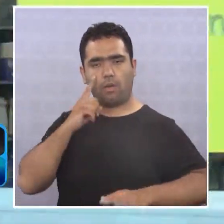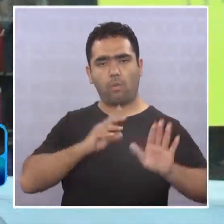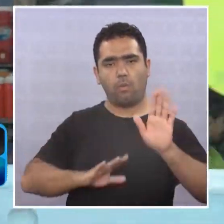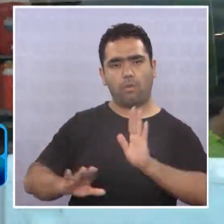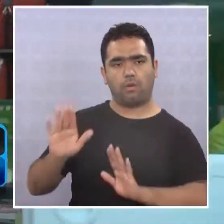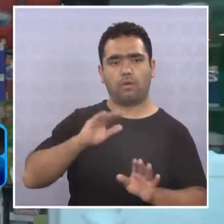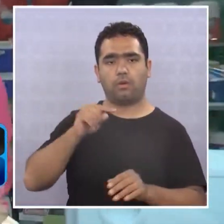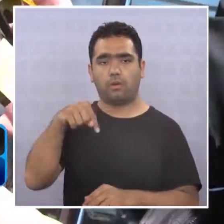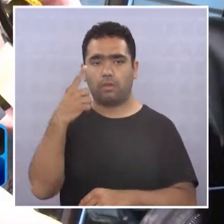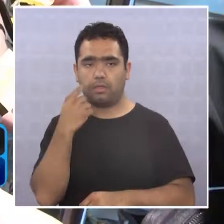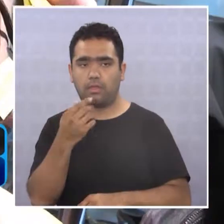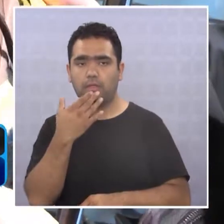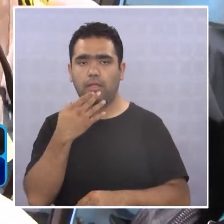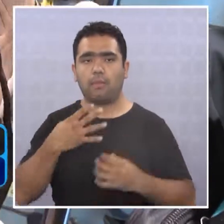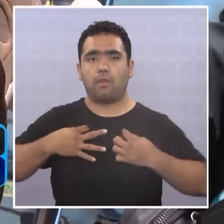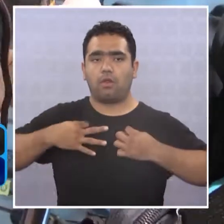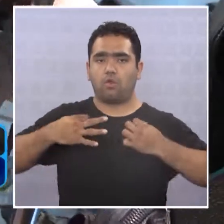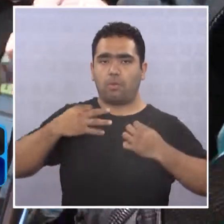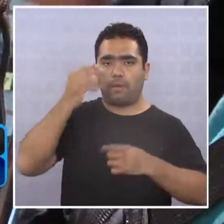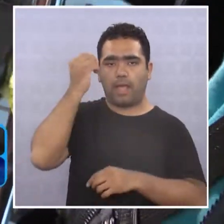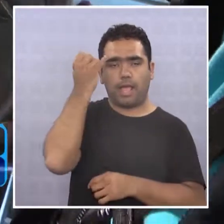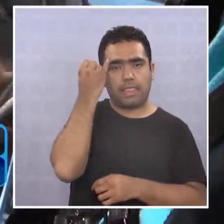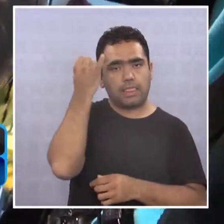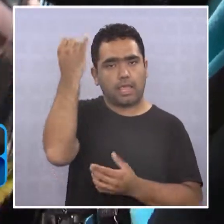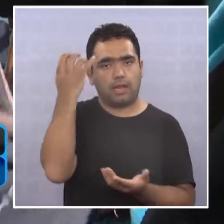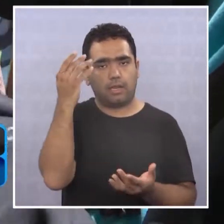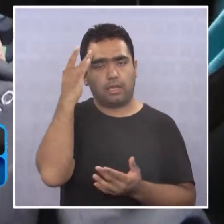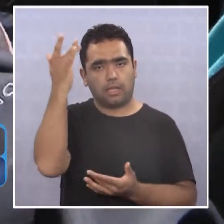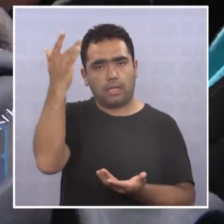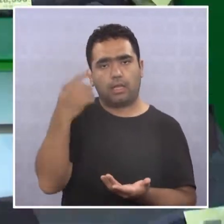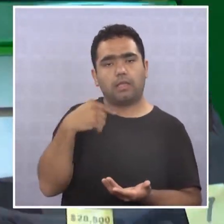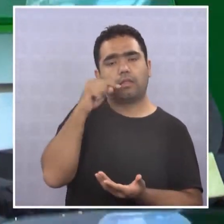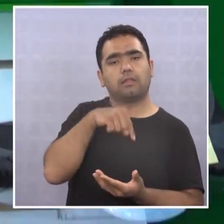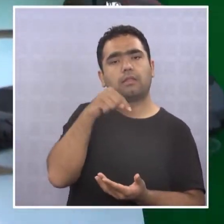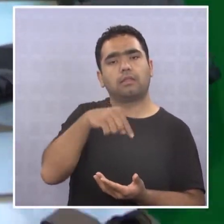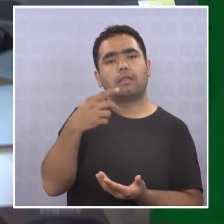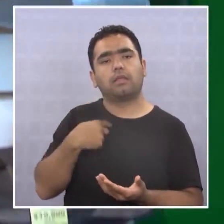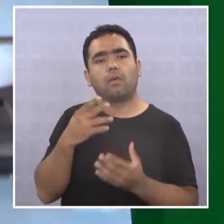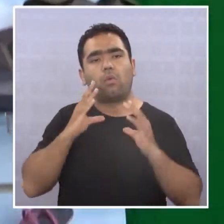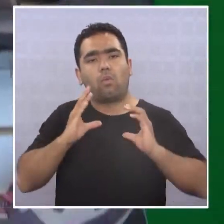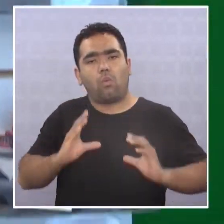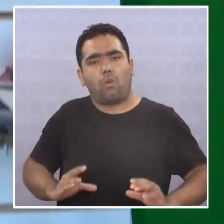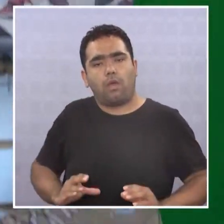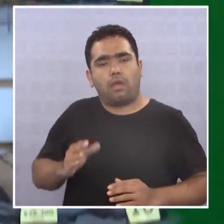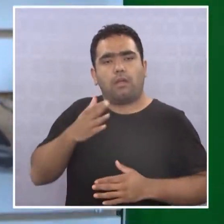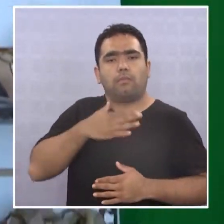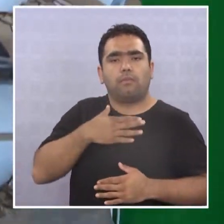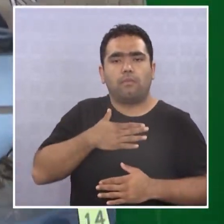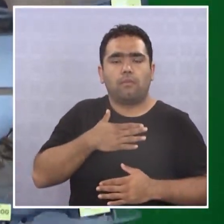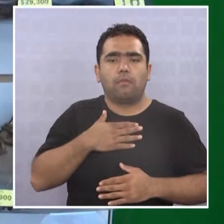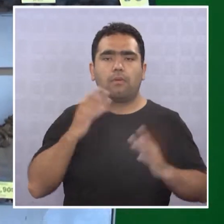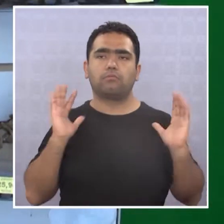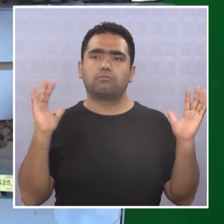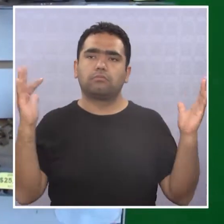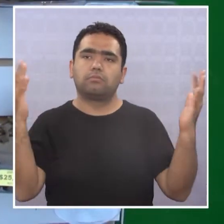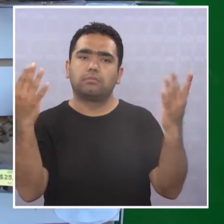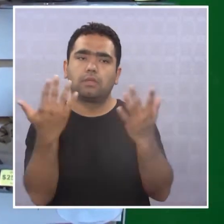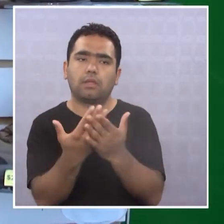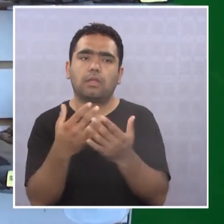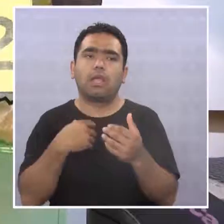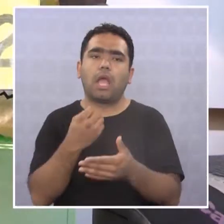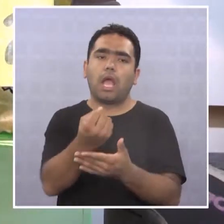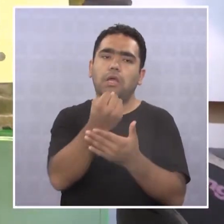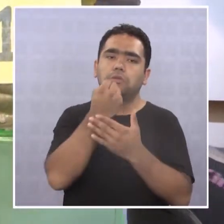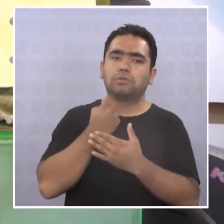por hoy la denominada ropa inteligente se adecua a la temperatura del cuerpo y del ambiente protege de ciertas lesiones y